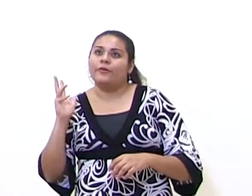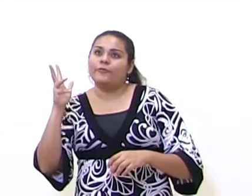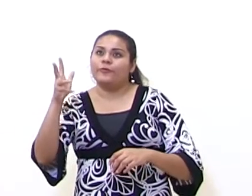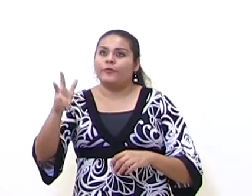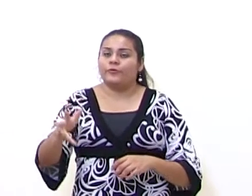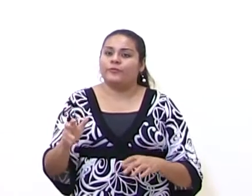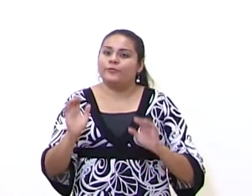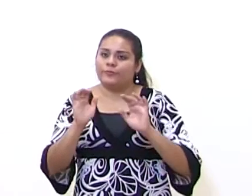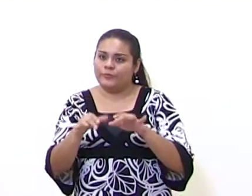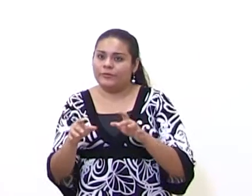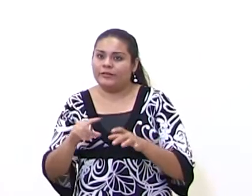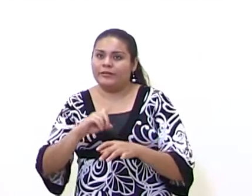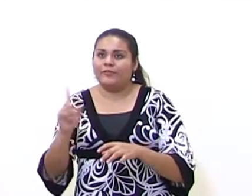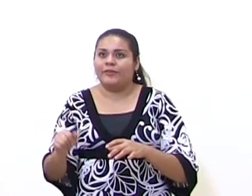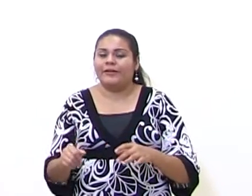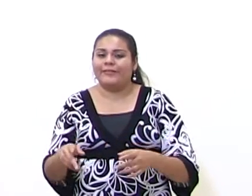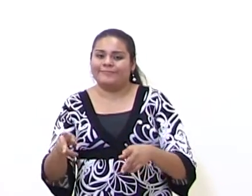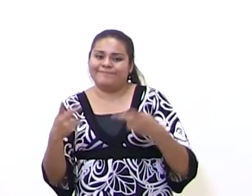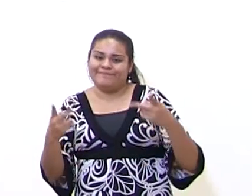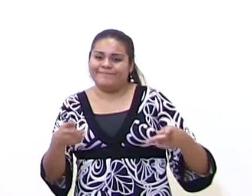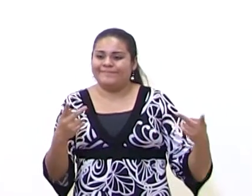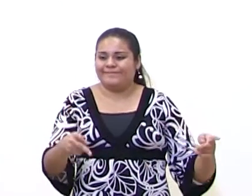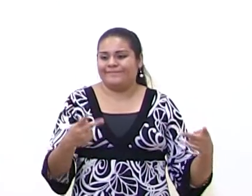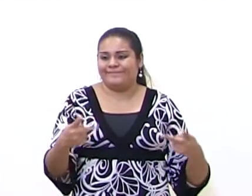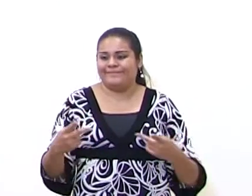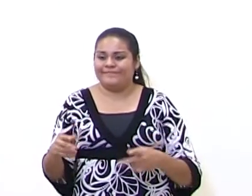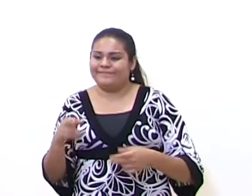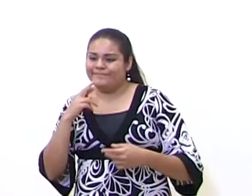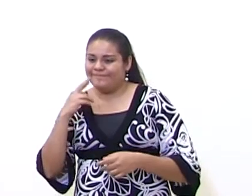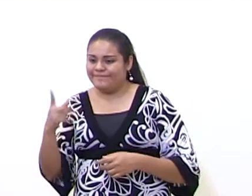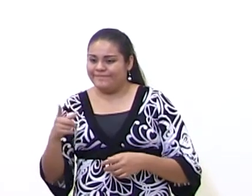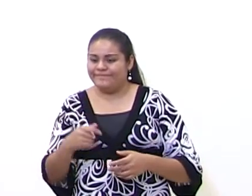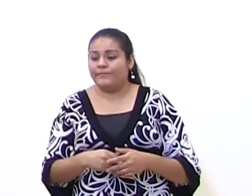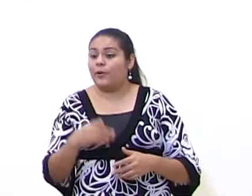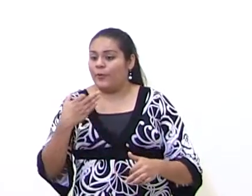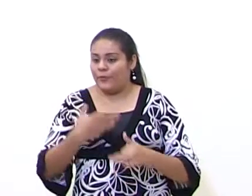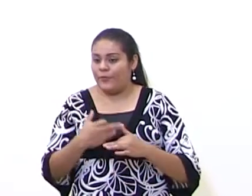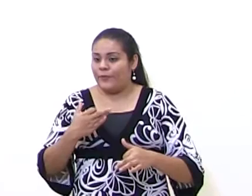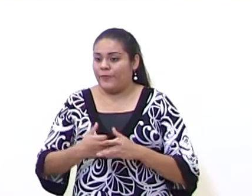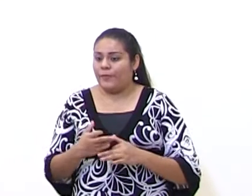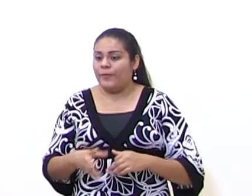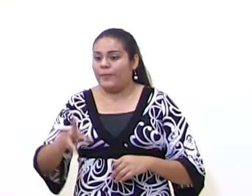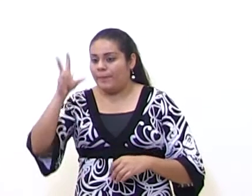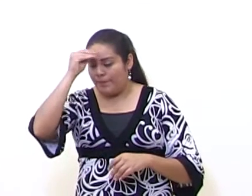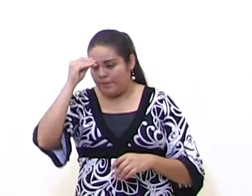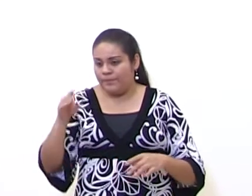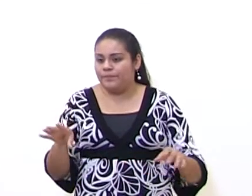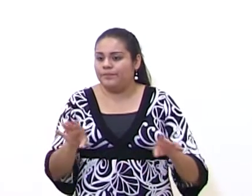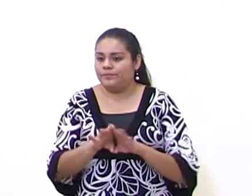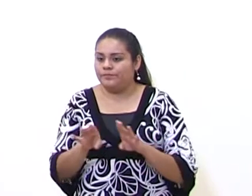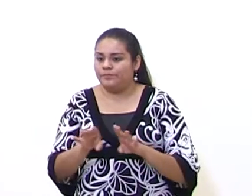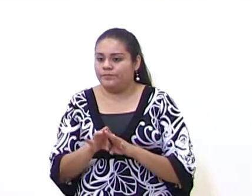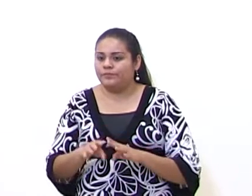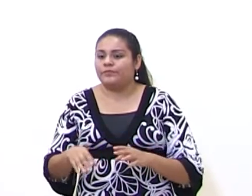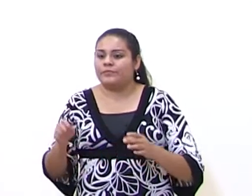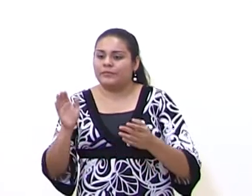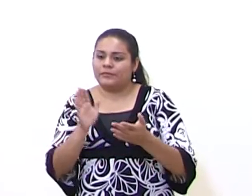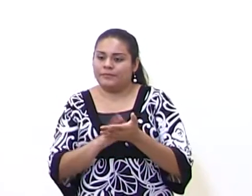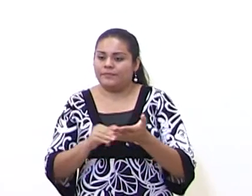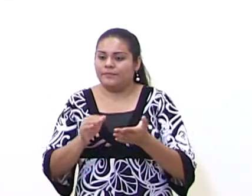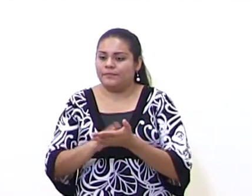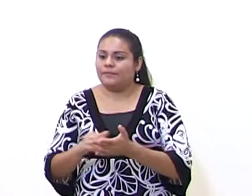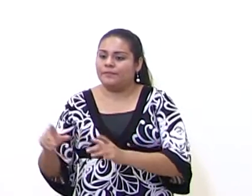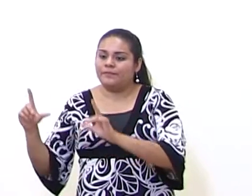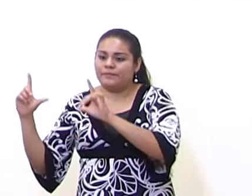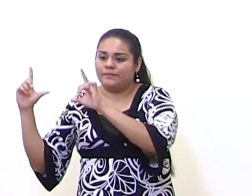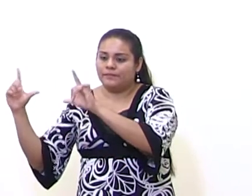y que es importante que tú pues empieces a pensar cómo se puede diseñar la publicidad de